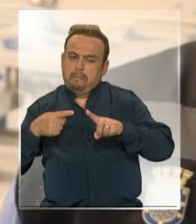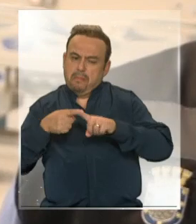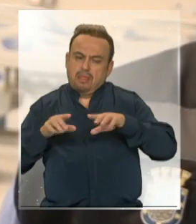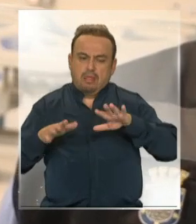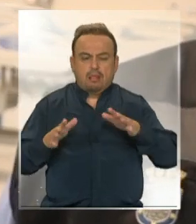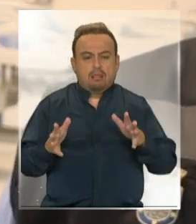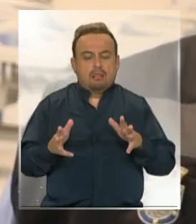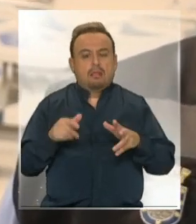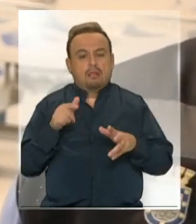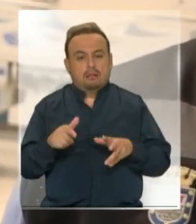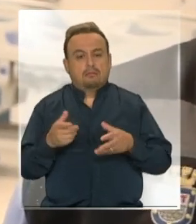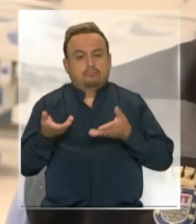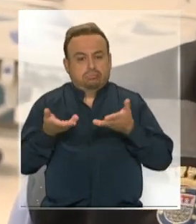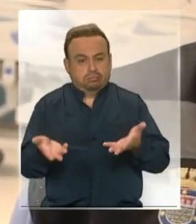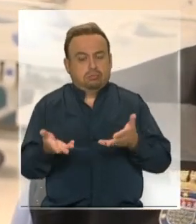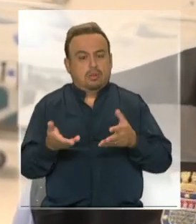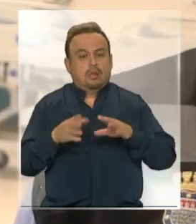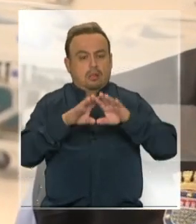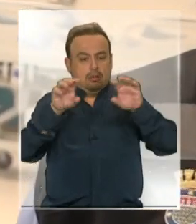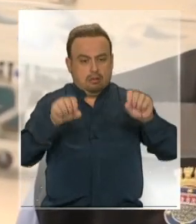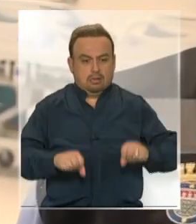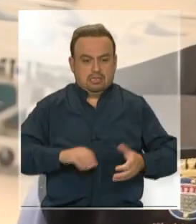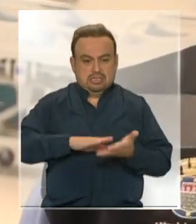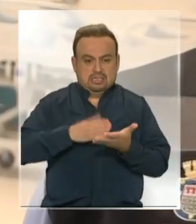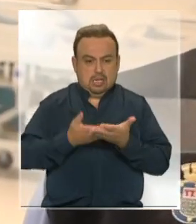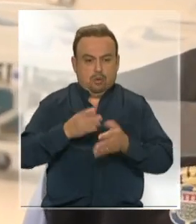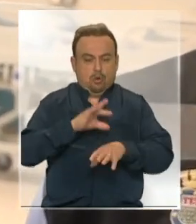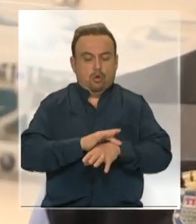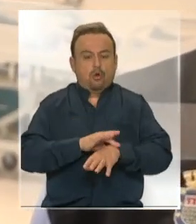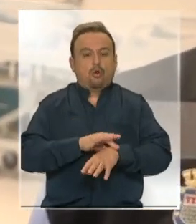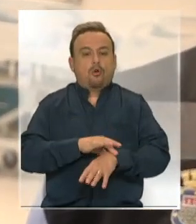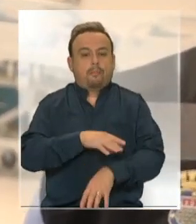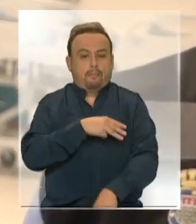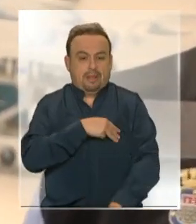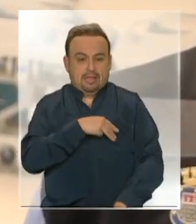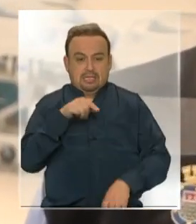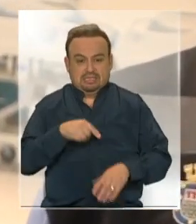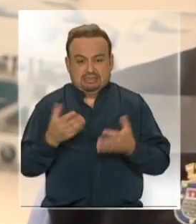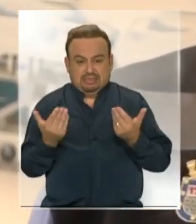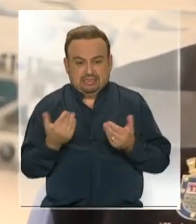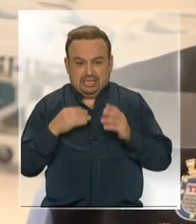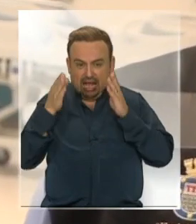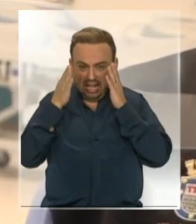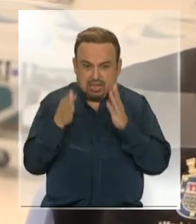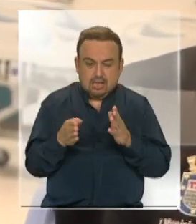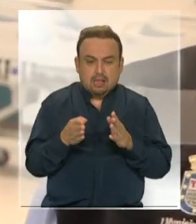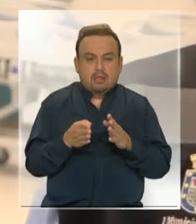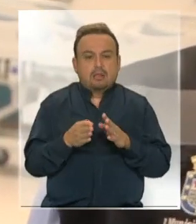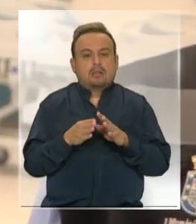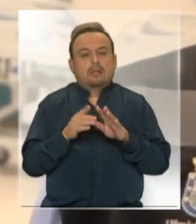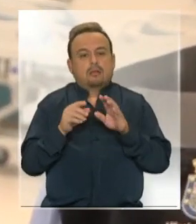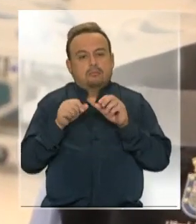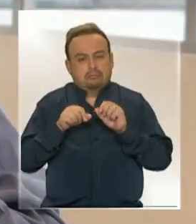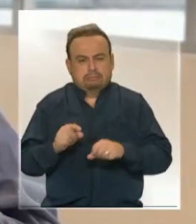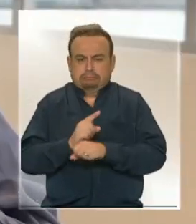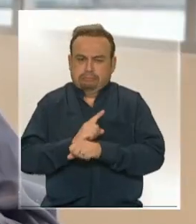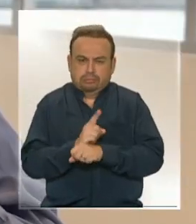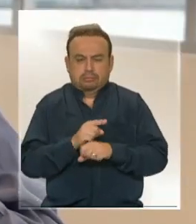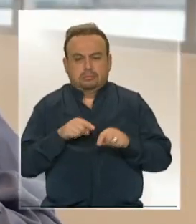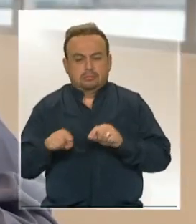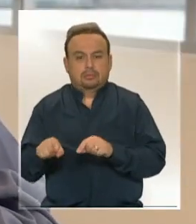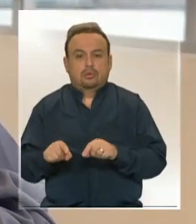estar disponibles en la red del Servicio de Salud Metropolitano Oriente para aquellos pacientes que requieran atención en forma oportuna y inmediata.